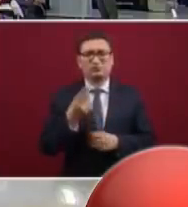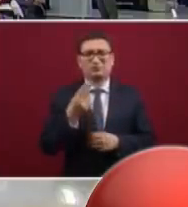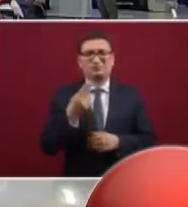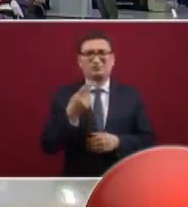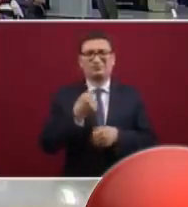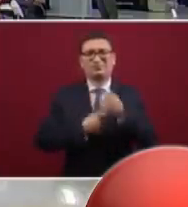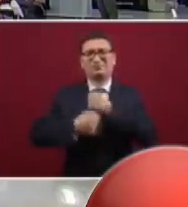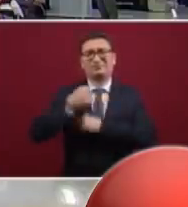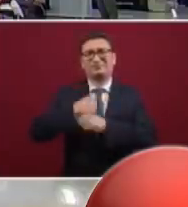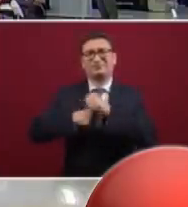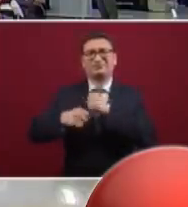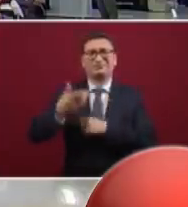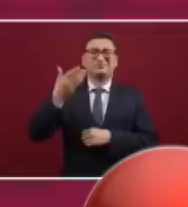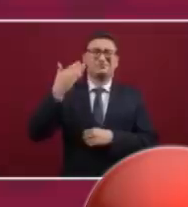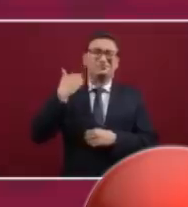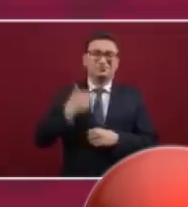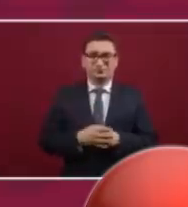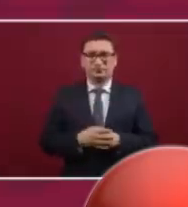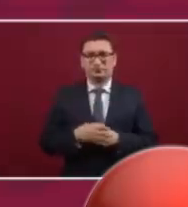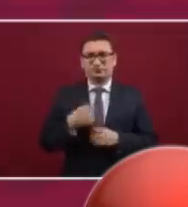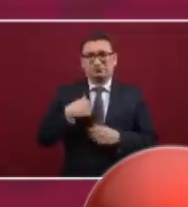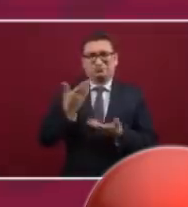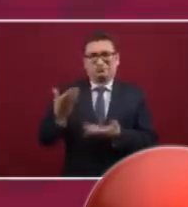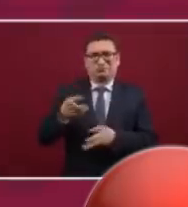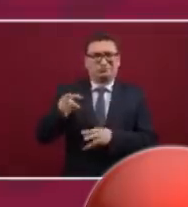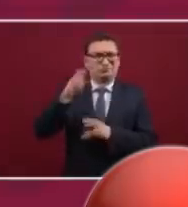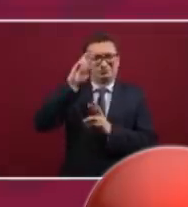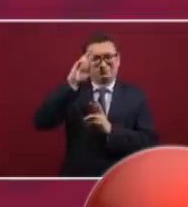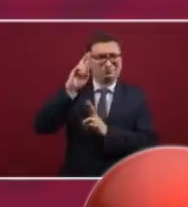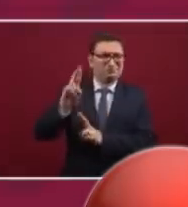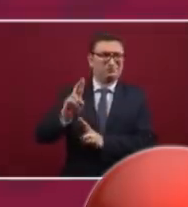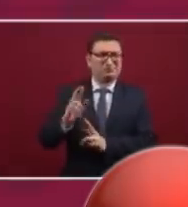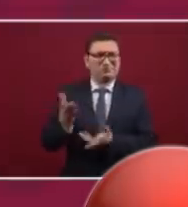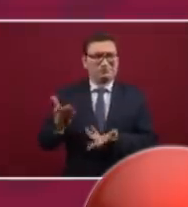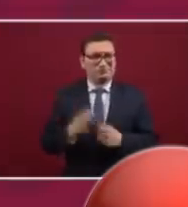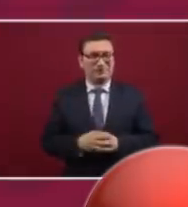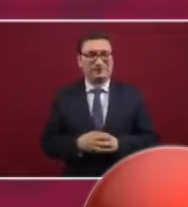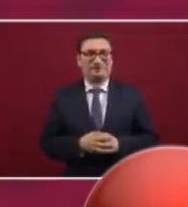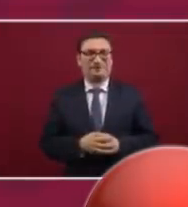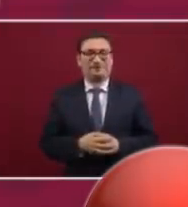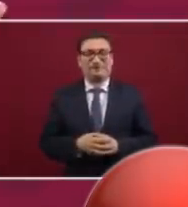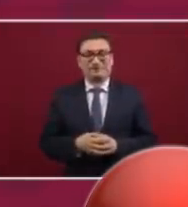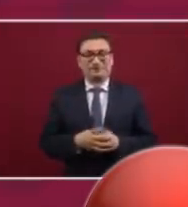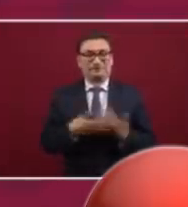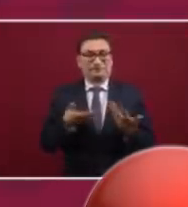25 años. Pero lo respeto. O sea,